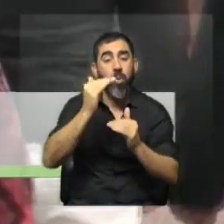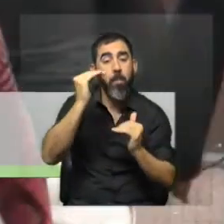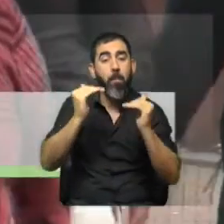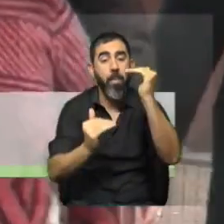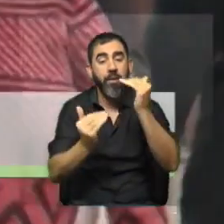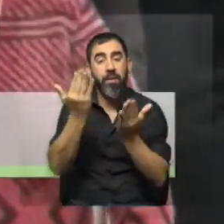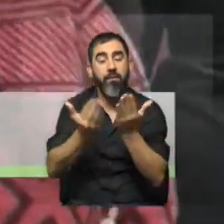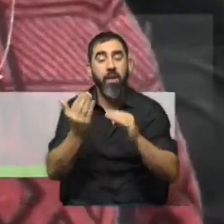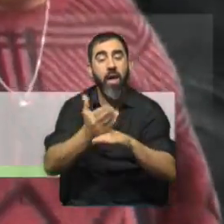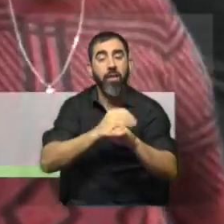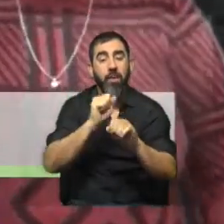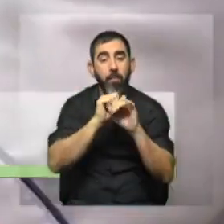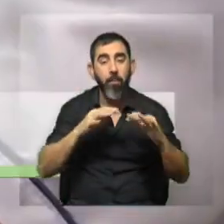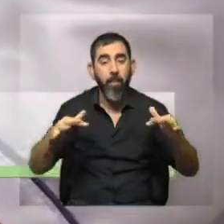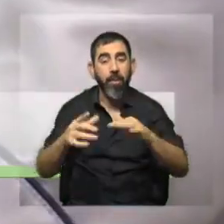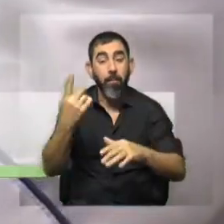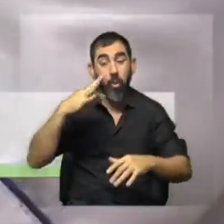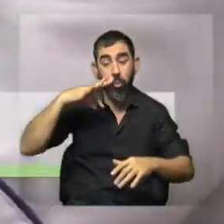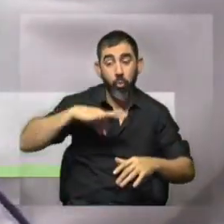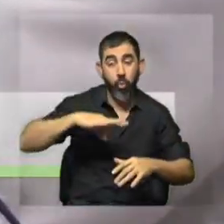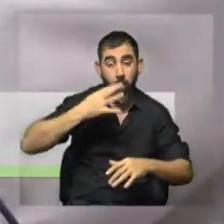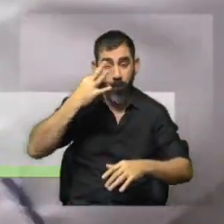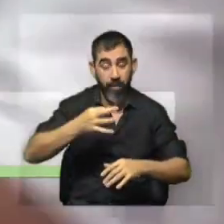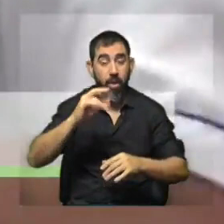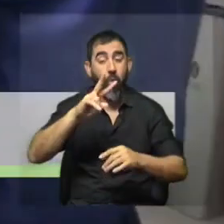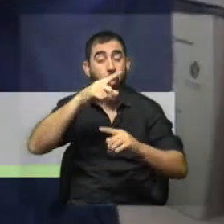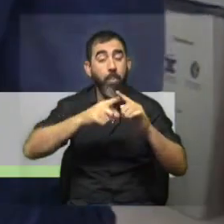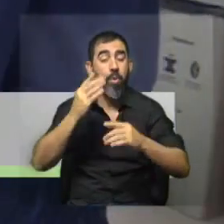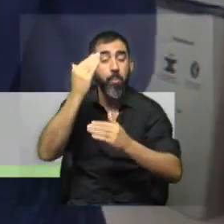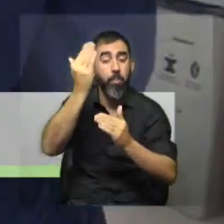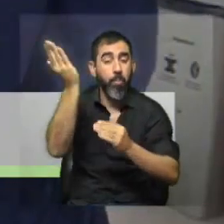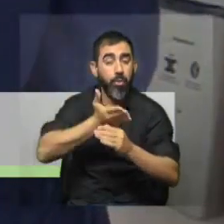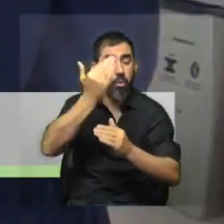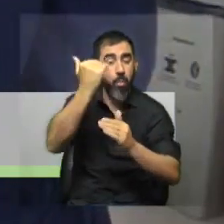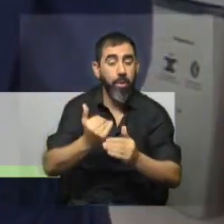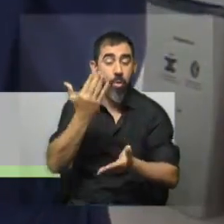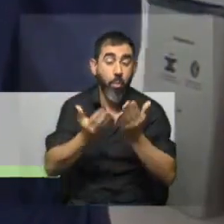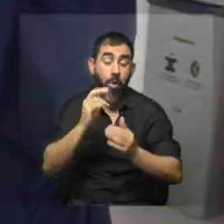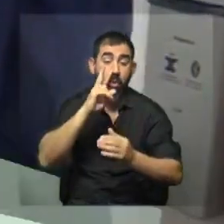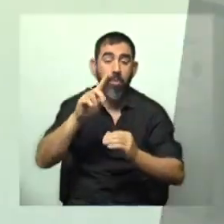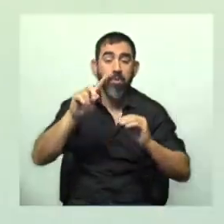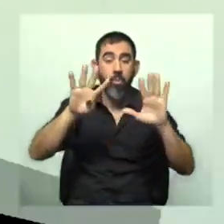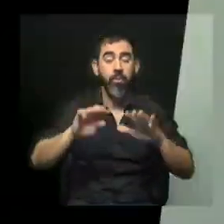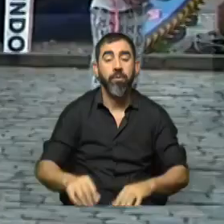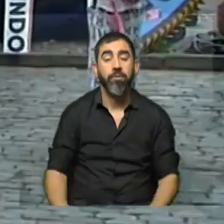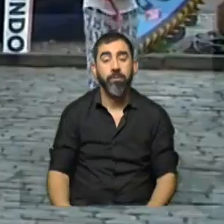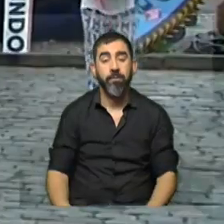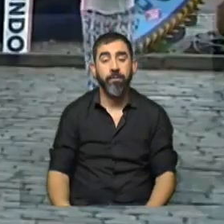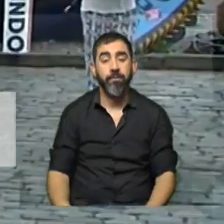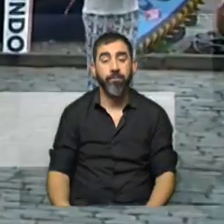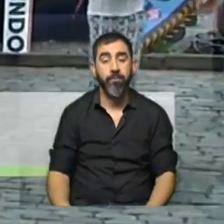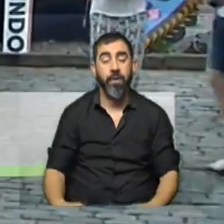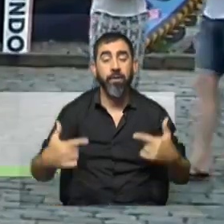nivel prepandemia, pero el salario real cayó entre 2,5% y 3% con respecto a 2019.